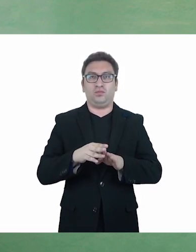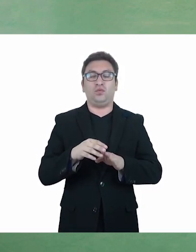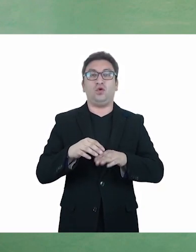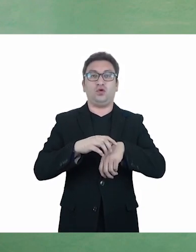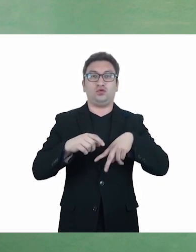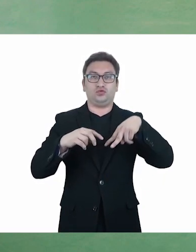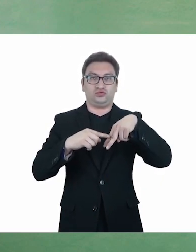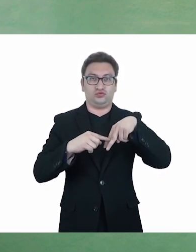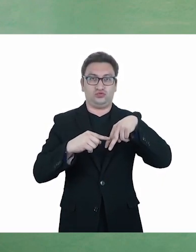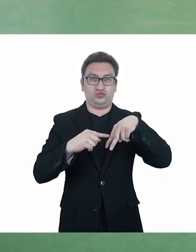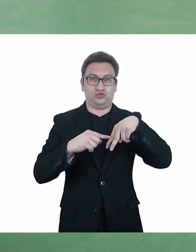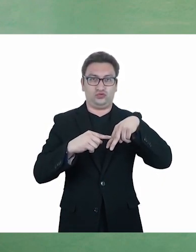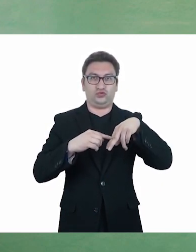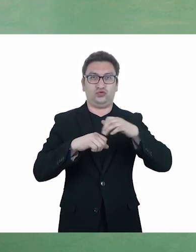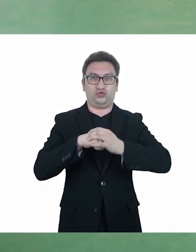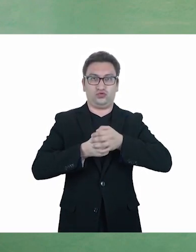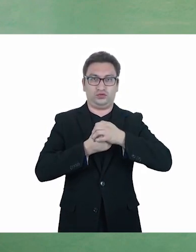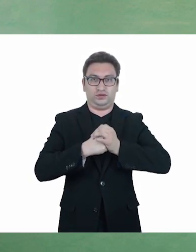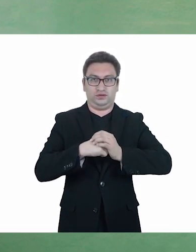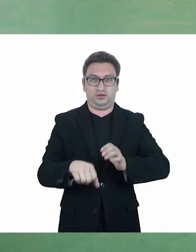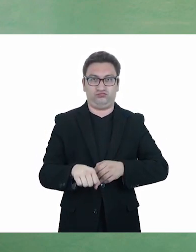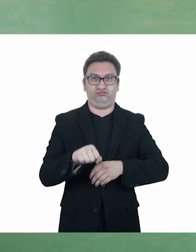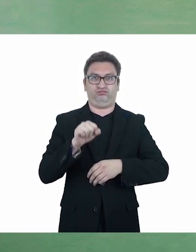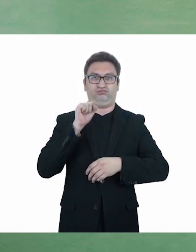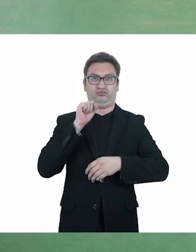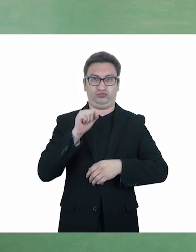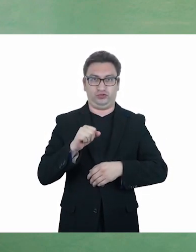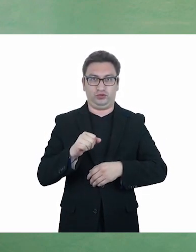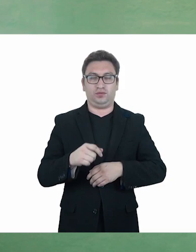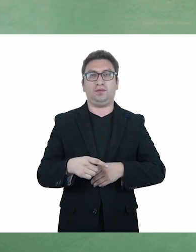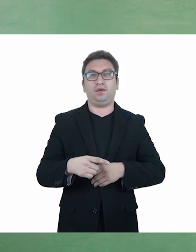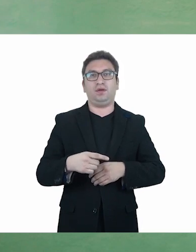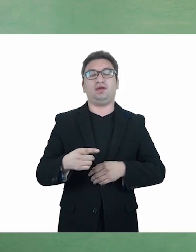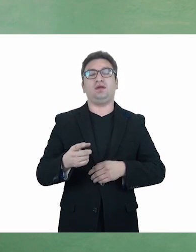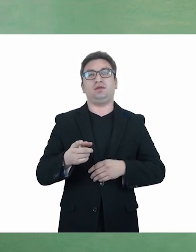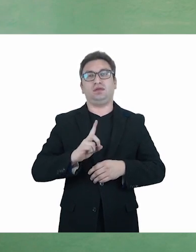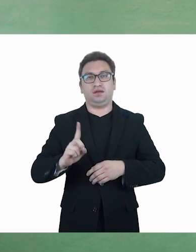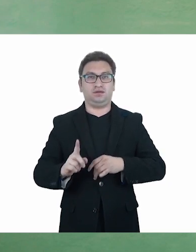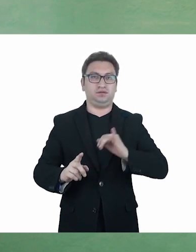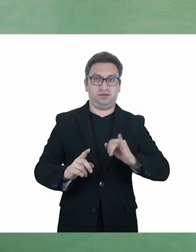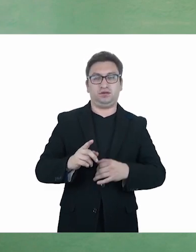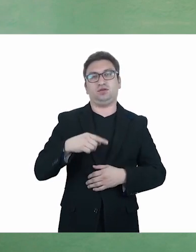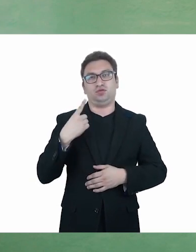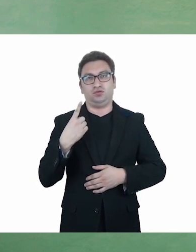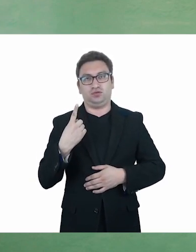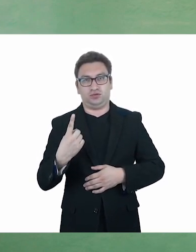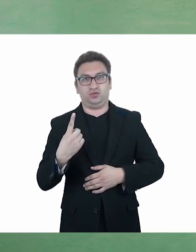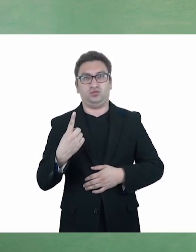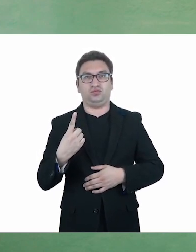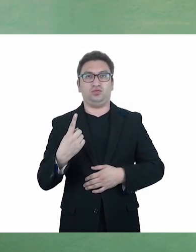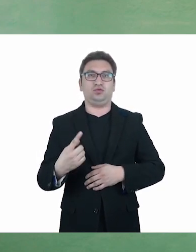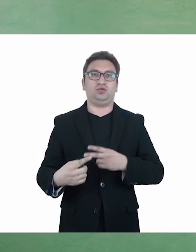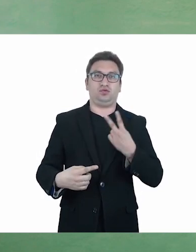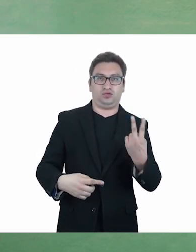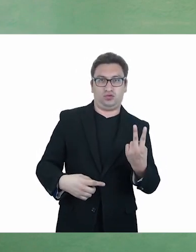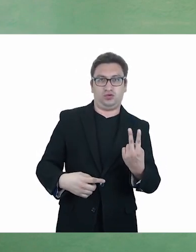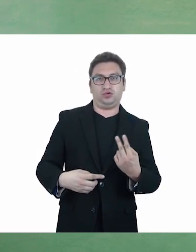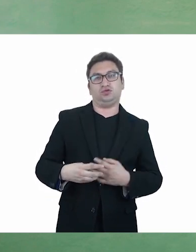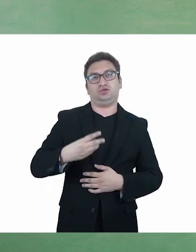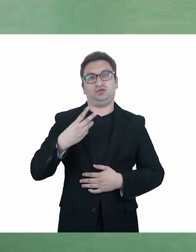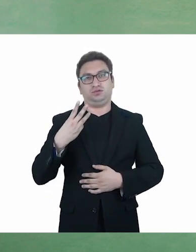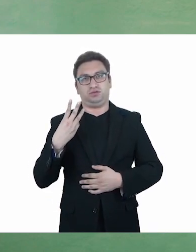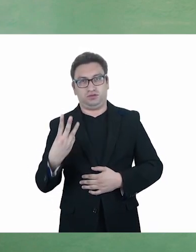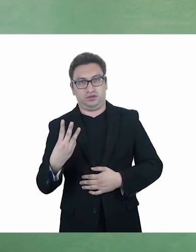pecho, empezando por pierna derecha y alternando los tiempos. Primero pierna derecha, hacia arriba, 1, pierna izquierda,